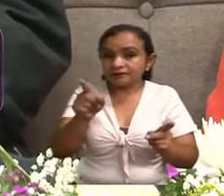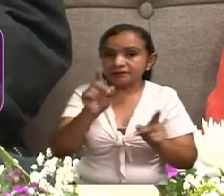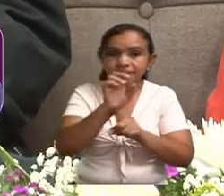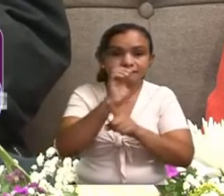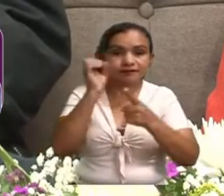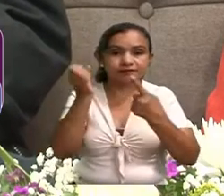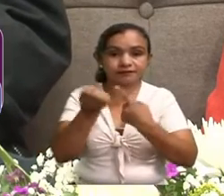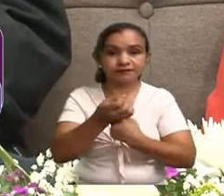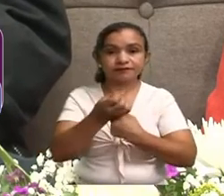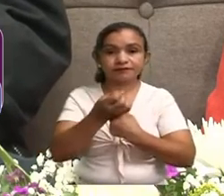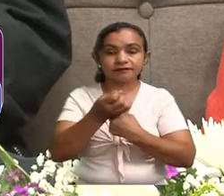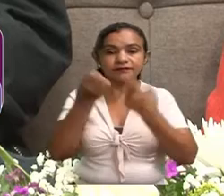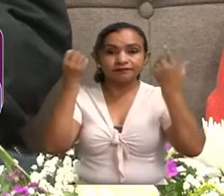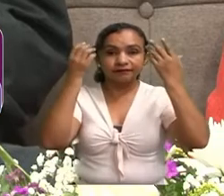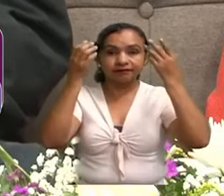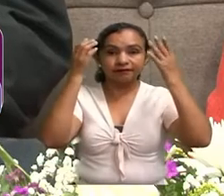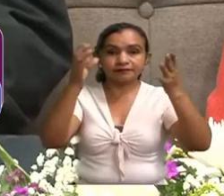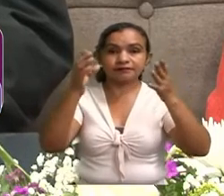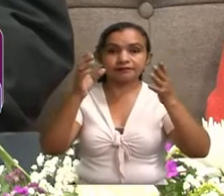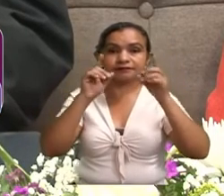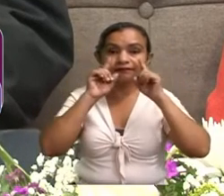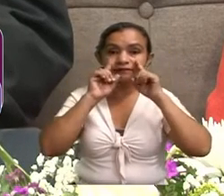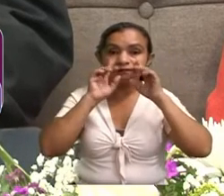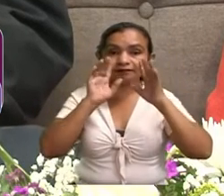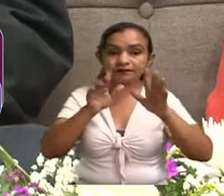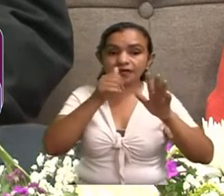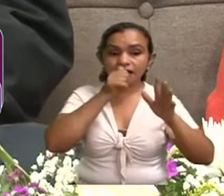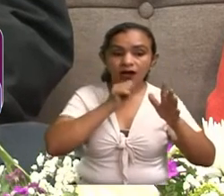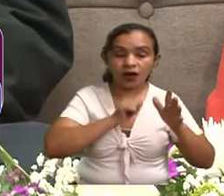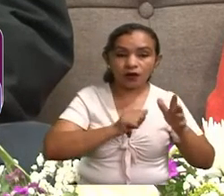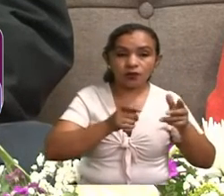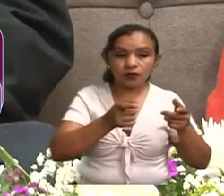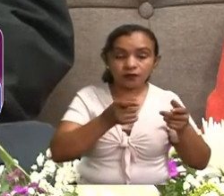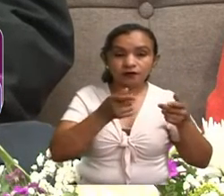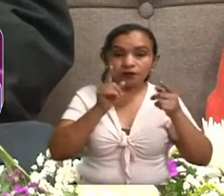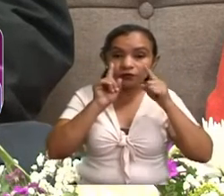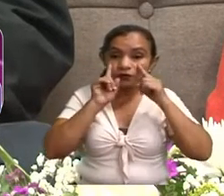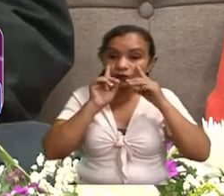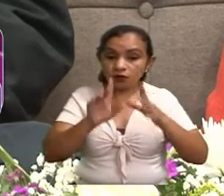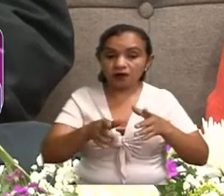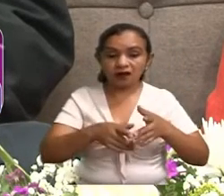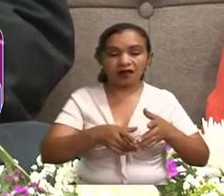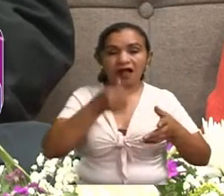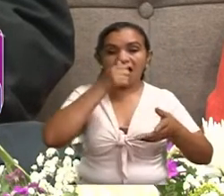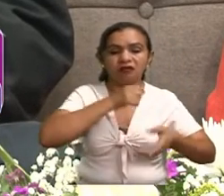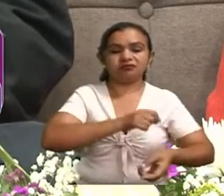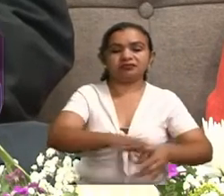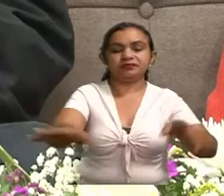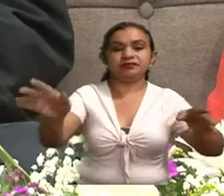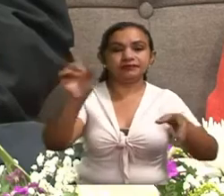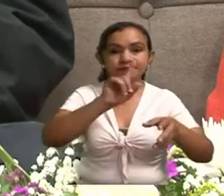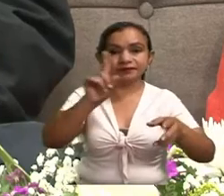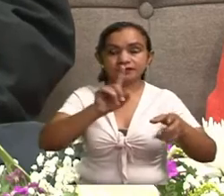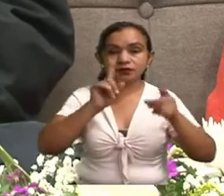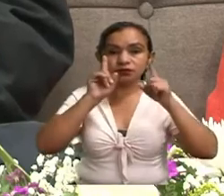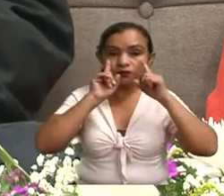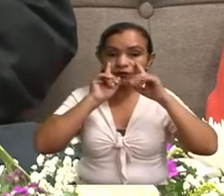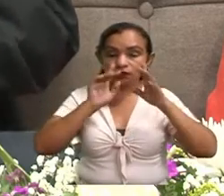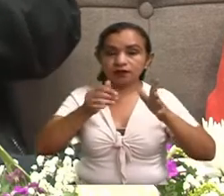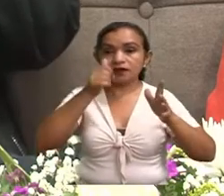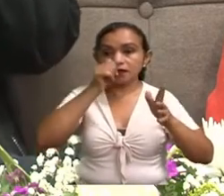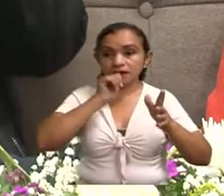organizarse, tiene que haber una cultura para que cuidemos la fuente de donde se suministra el agua. Entonces, hay una zona de recarga que le